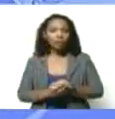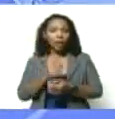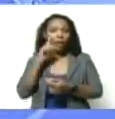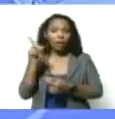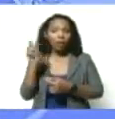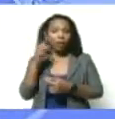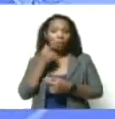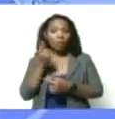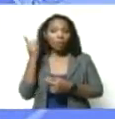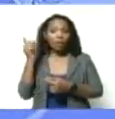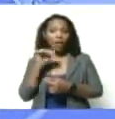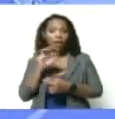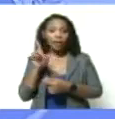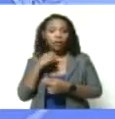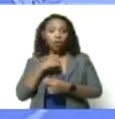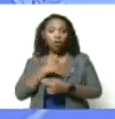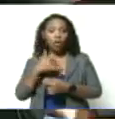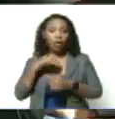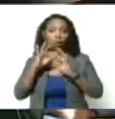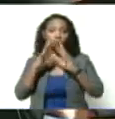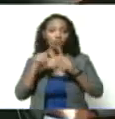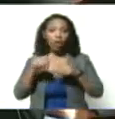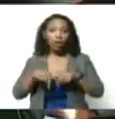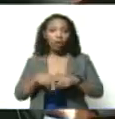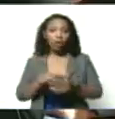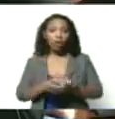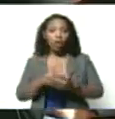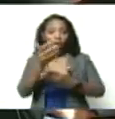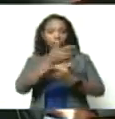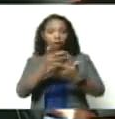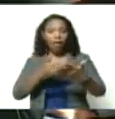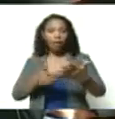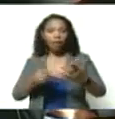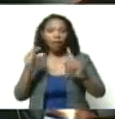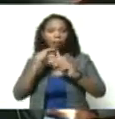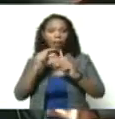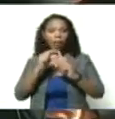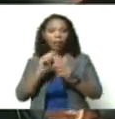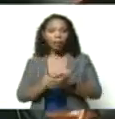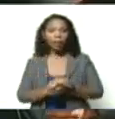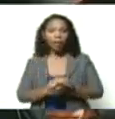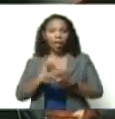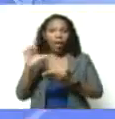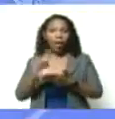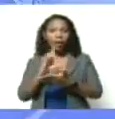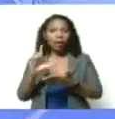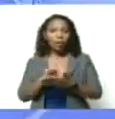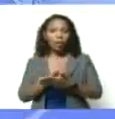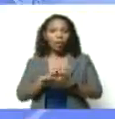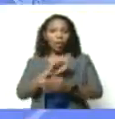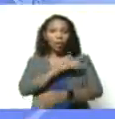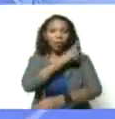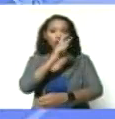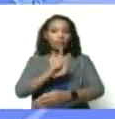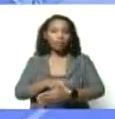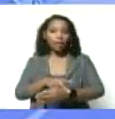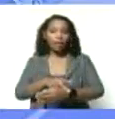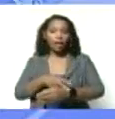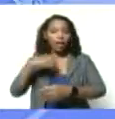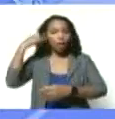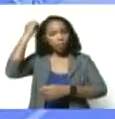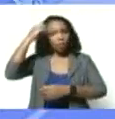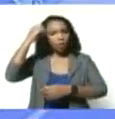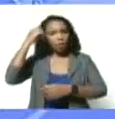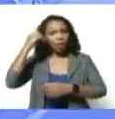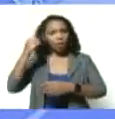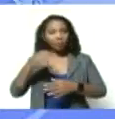dice Gustavo Villapol, que quiero expresarlo aquí. La letra, la palabra, el libro, la poesía, la crónica,